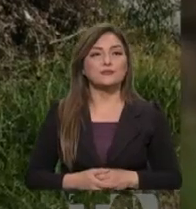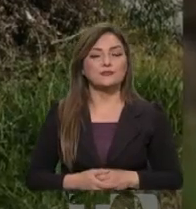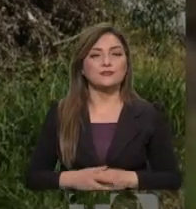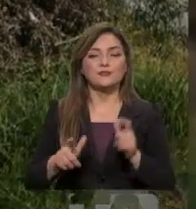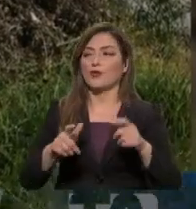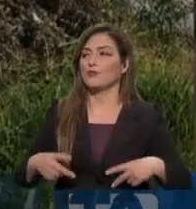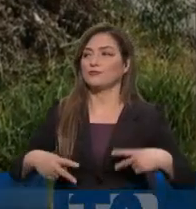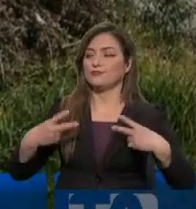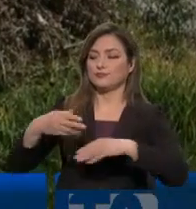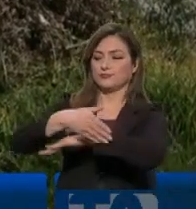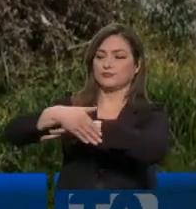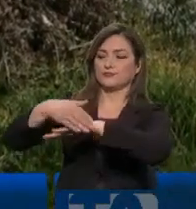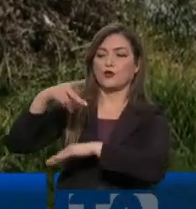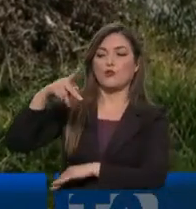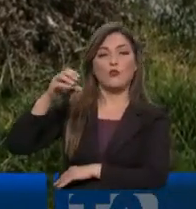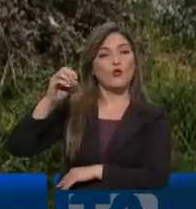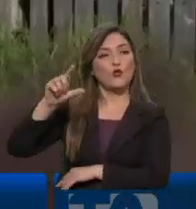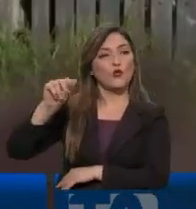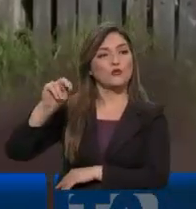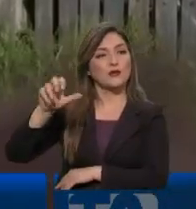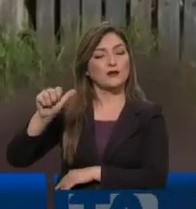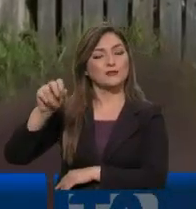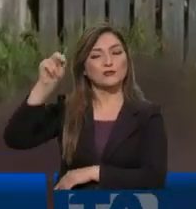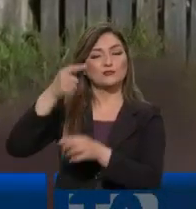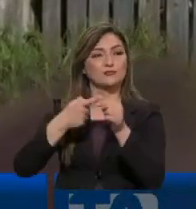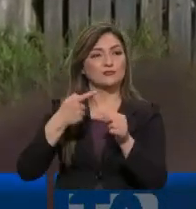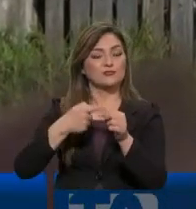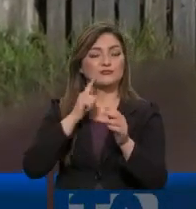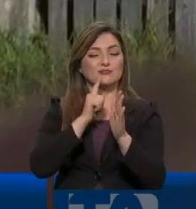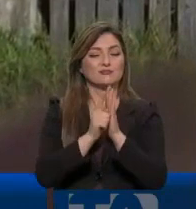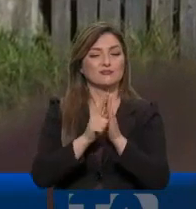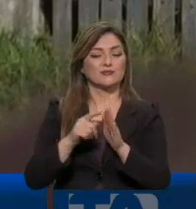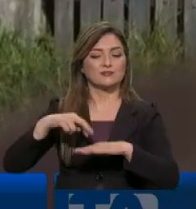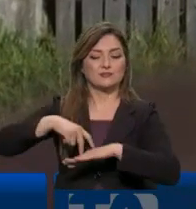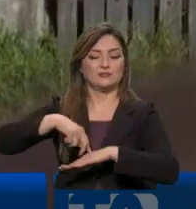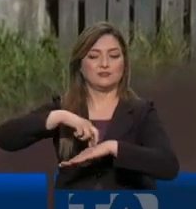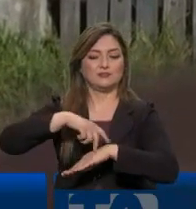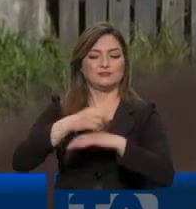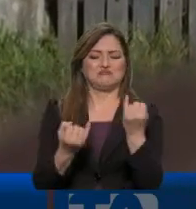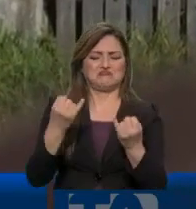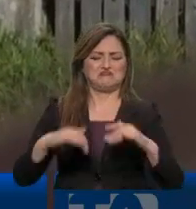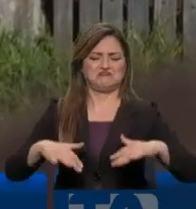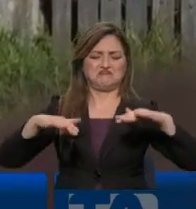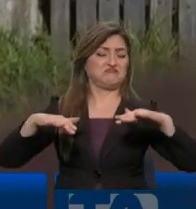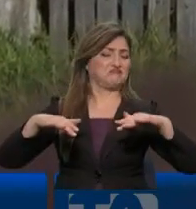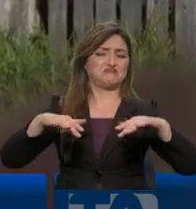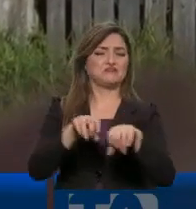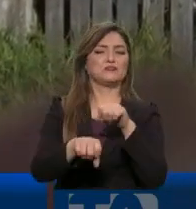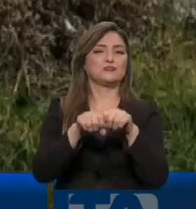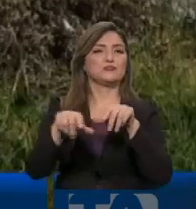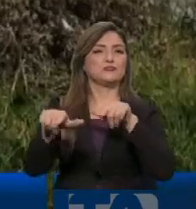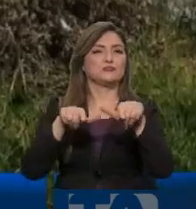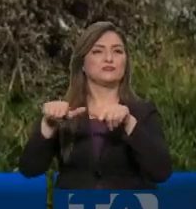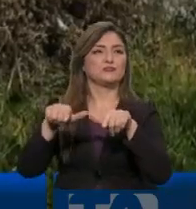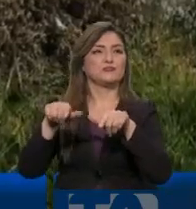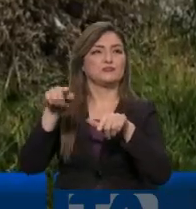Los moradores de la calle Polonia en el norte de Quito denuncian que las aceras y bordillos de la zona están en malas condiciones. A esta problemática se suma que en el lugar